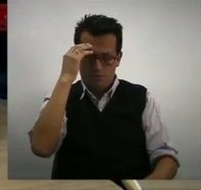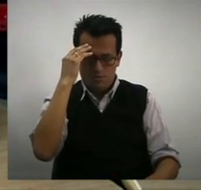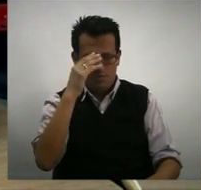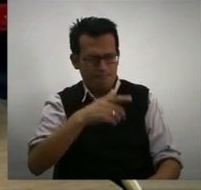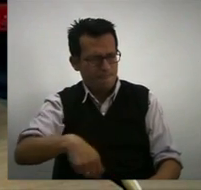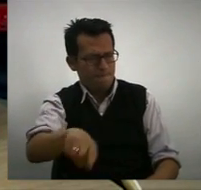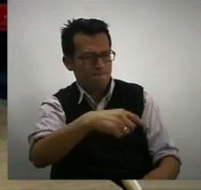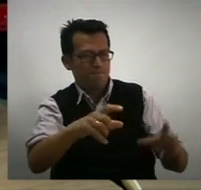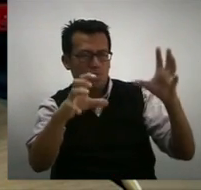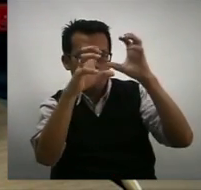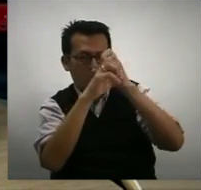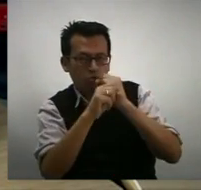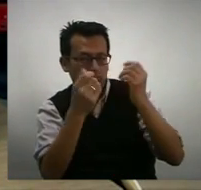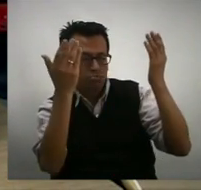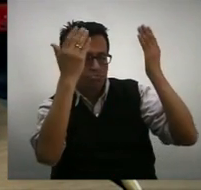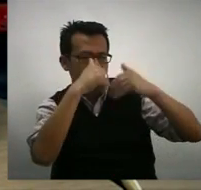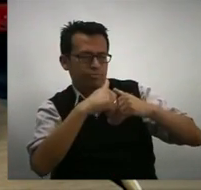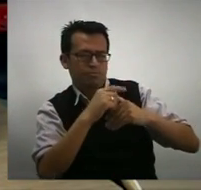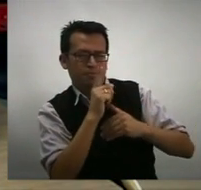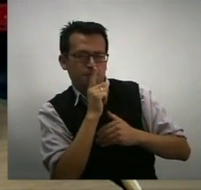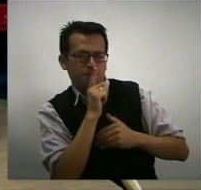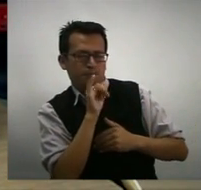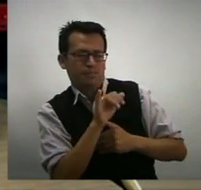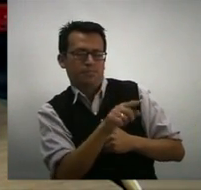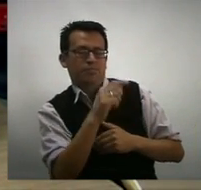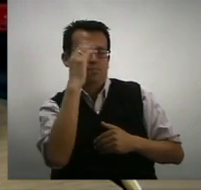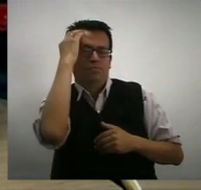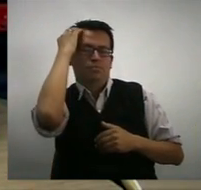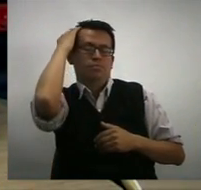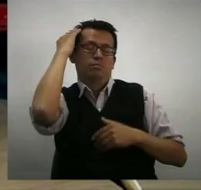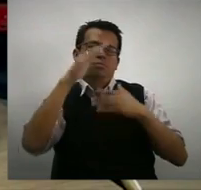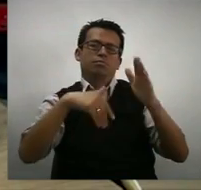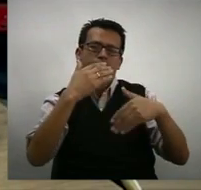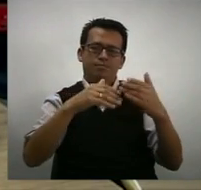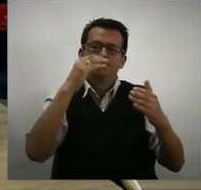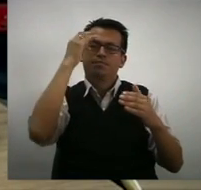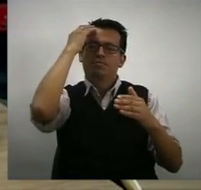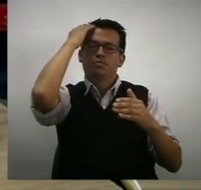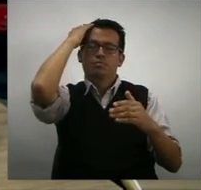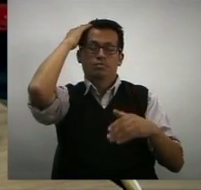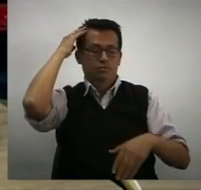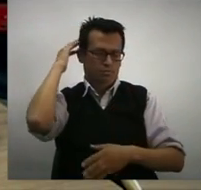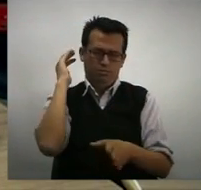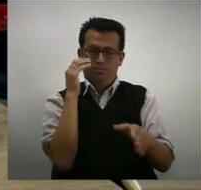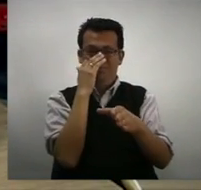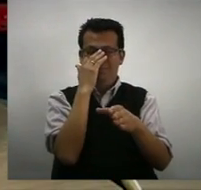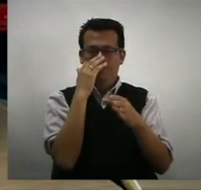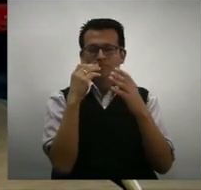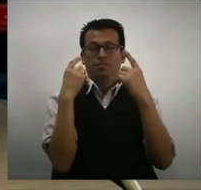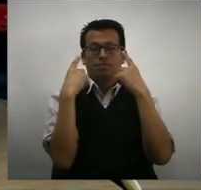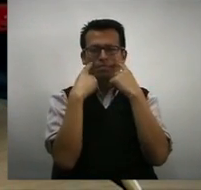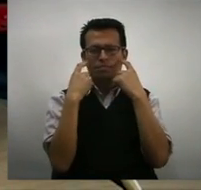que se esconde en la penumbra. Reduje a un solo integrante los demonios que disputan la carne, que atizada en las calles, llora para